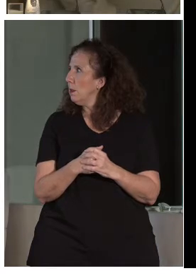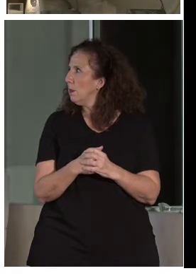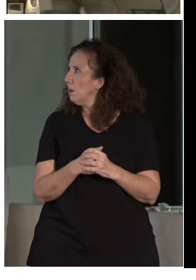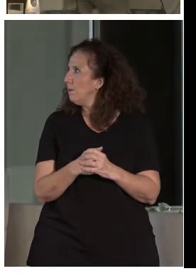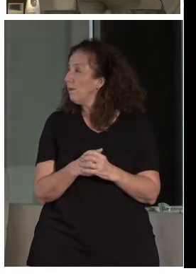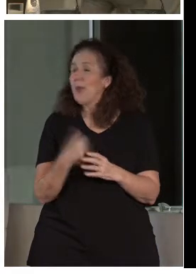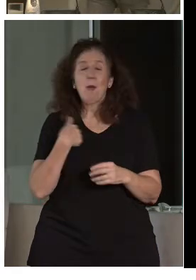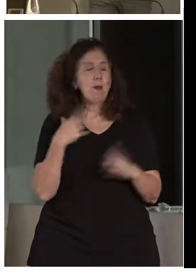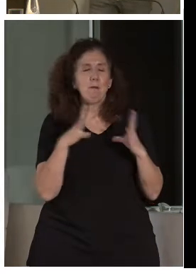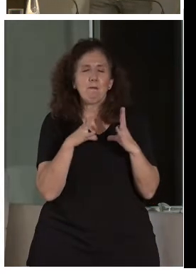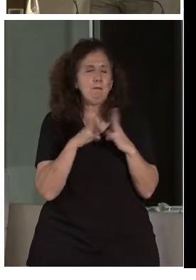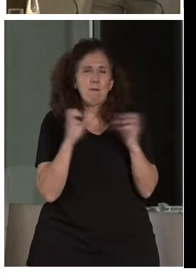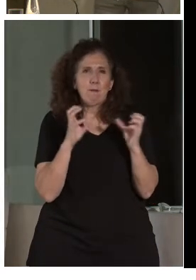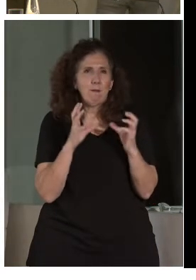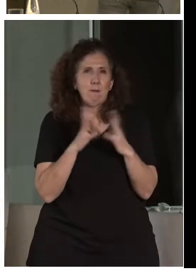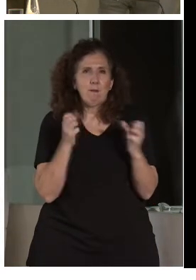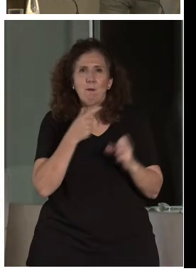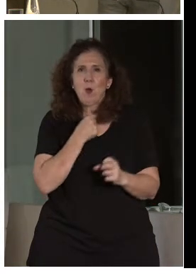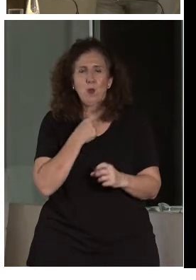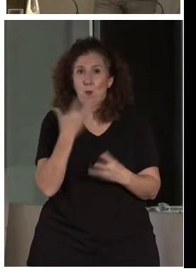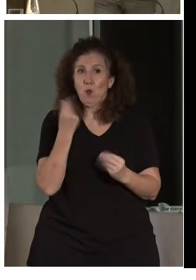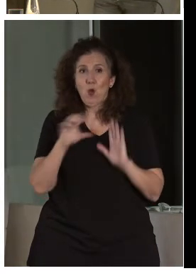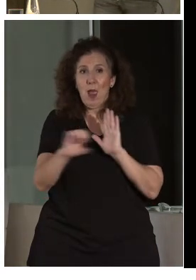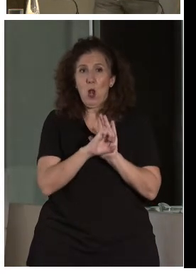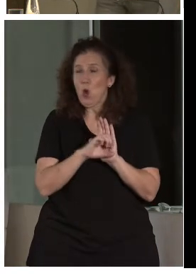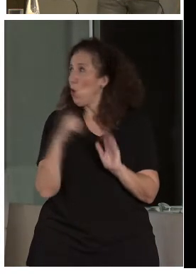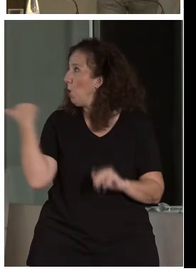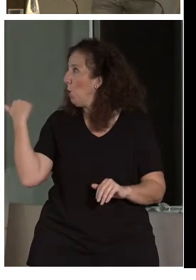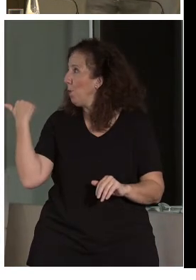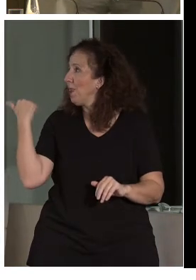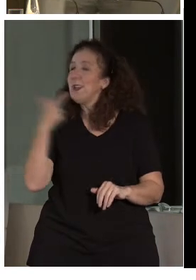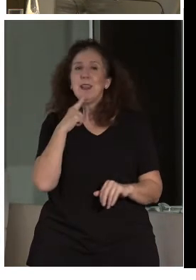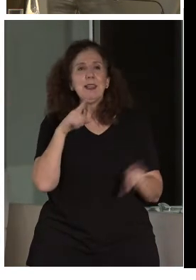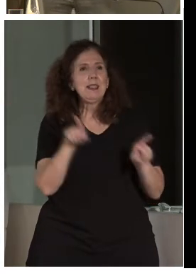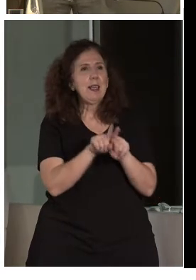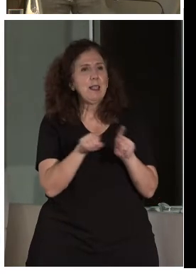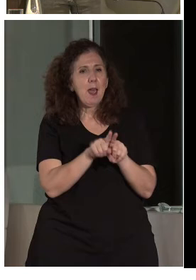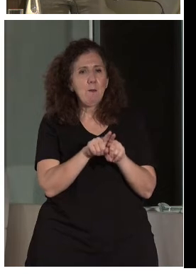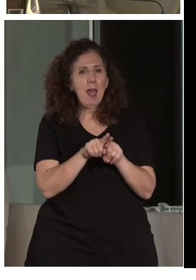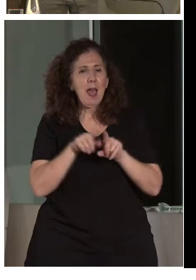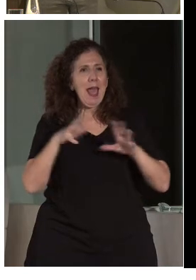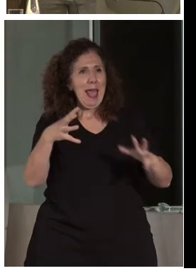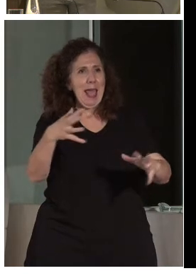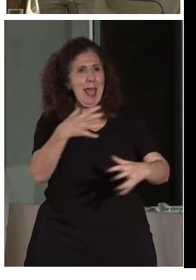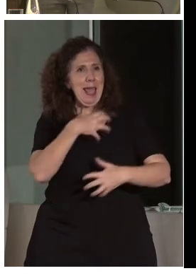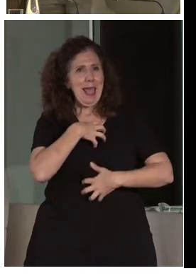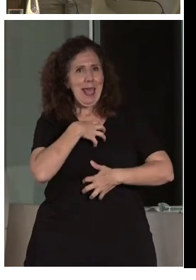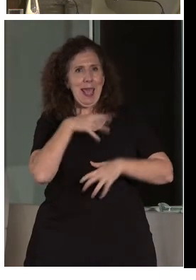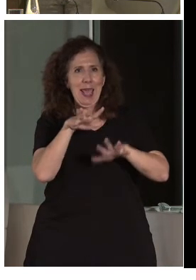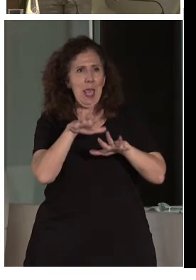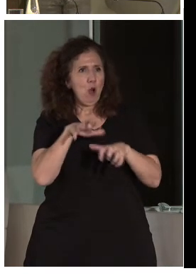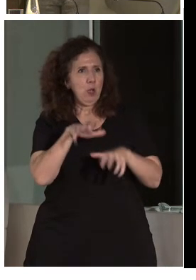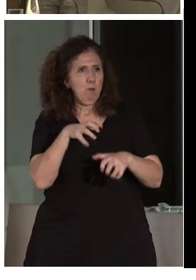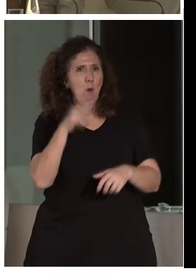A mí me encanta el logo de esta gente, Egoísmo Positivo. ¿A alguien le suena, le conoce Egoísmo